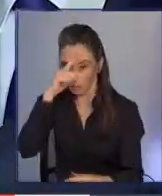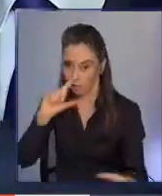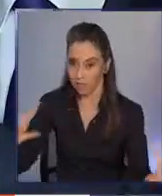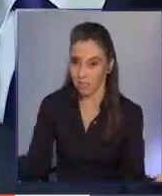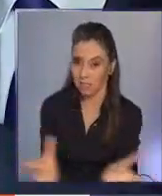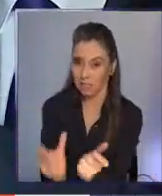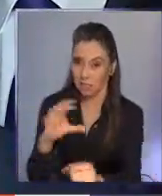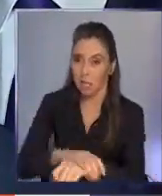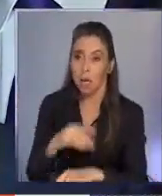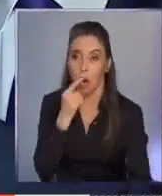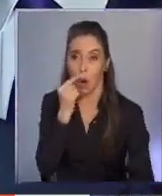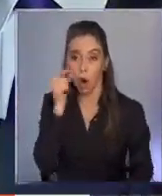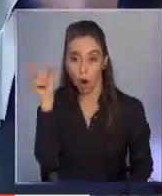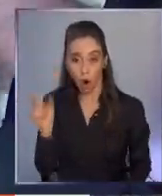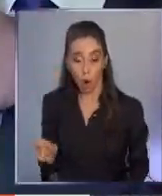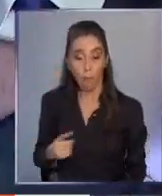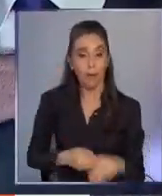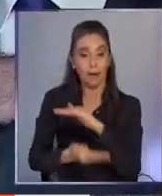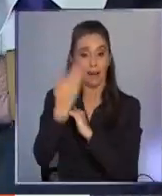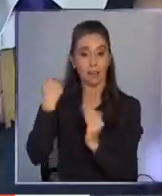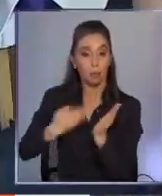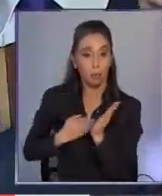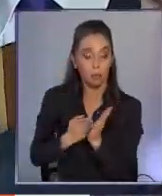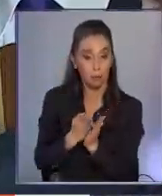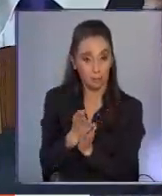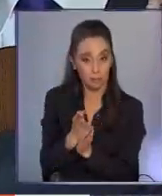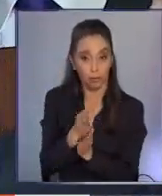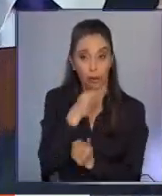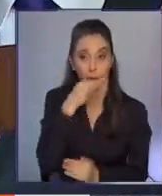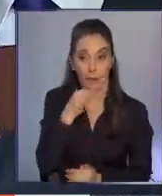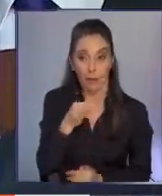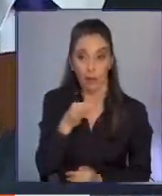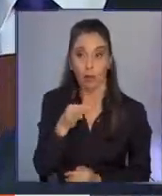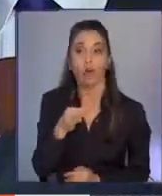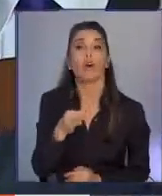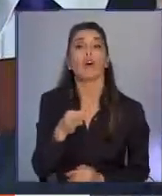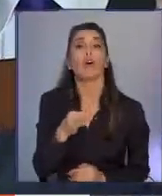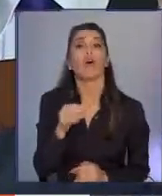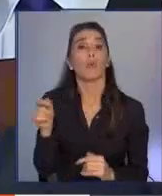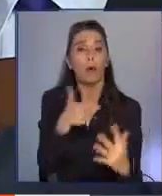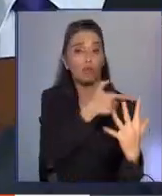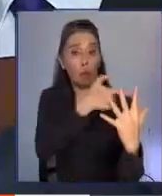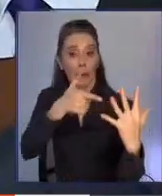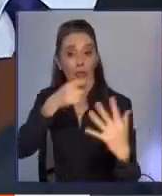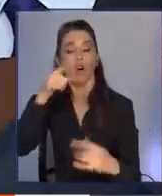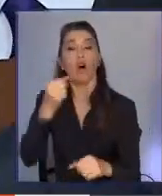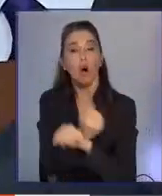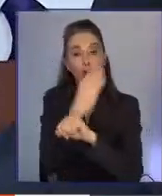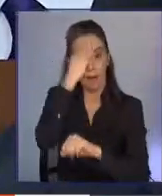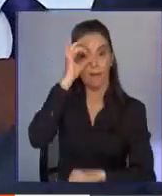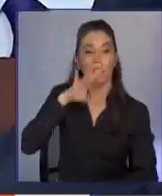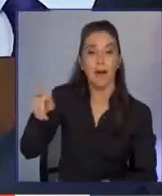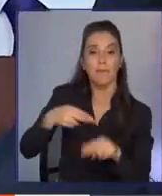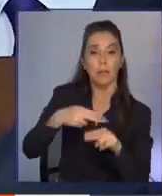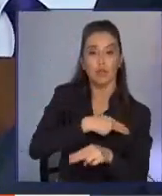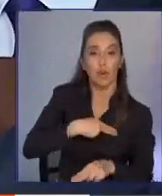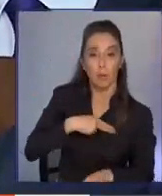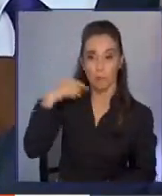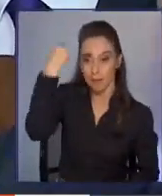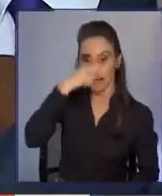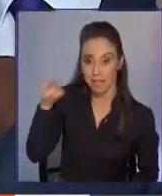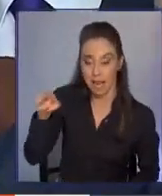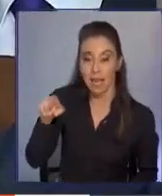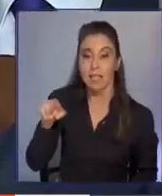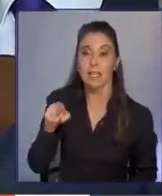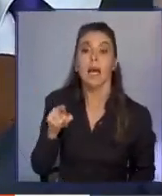sujeto desde el inicio deba ser presente y que fue identificado por la policía y que contaba con una